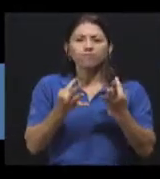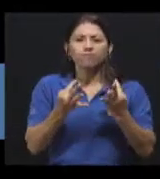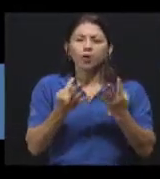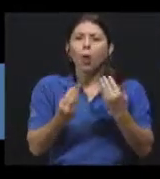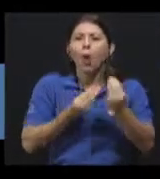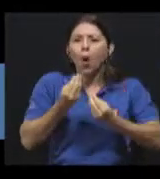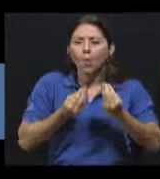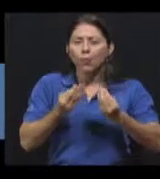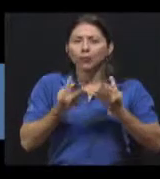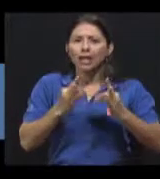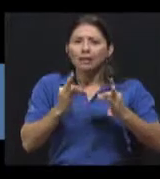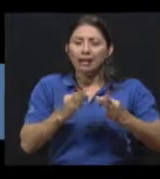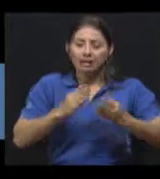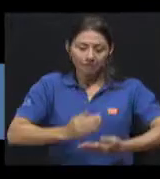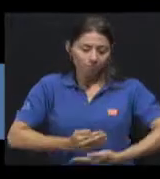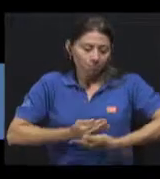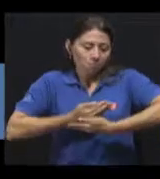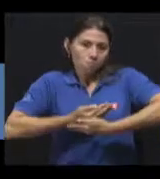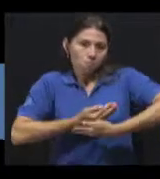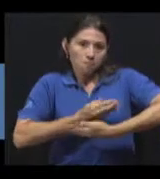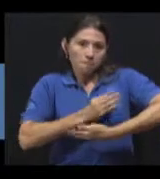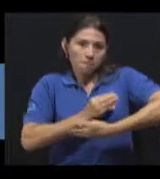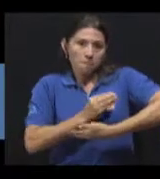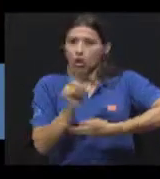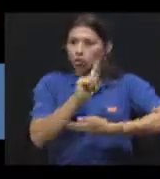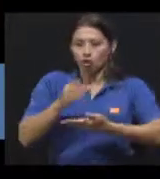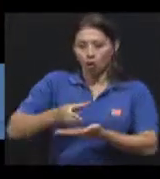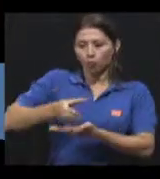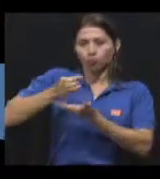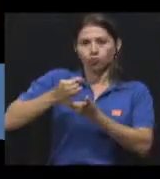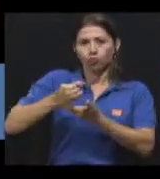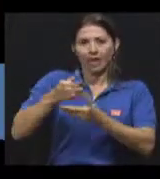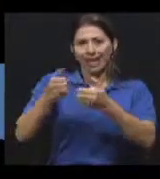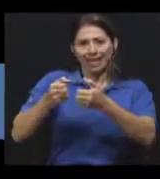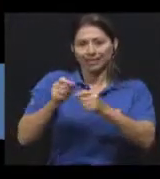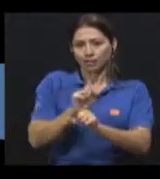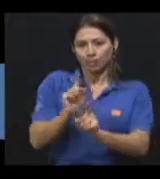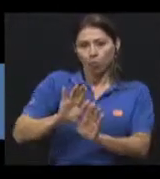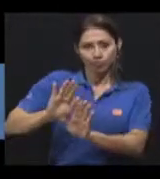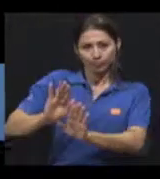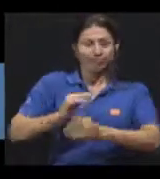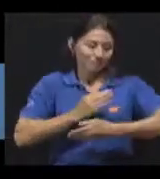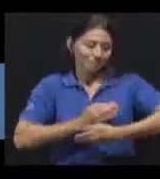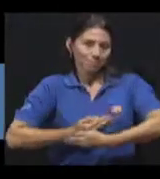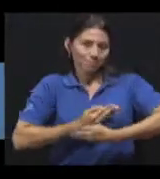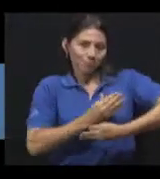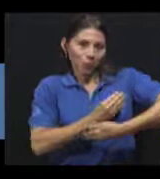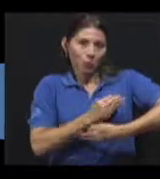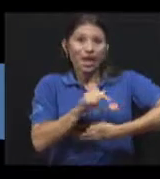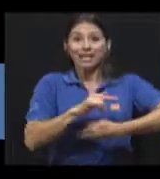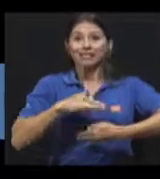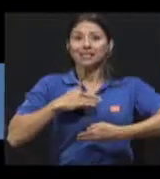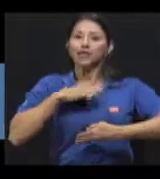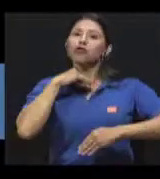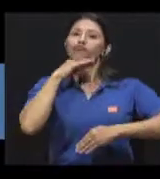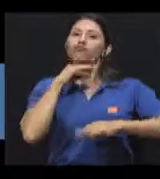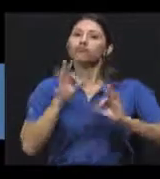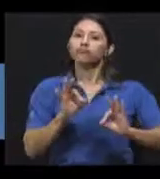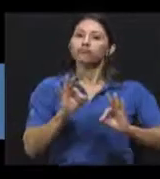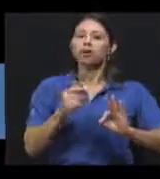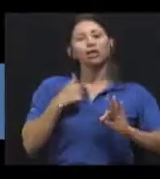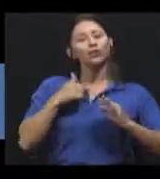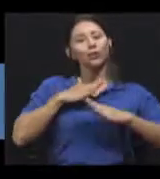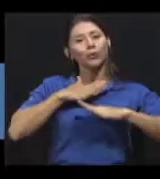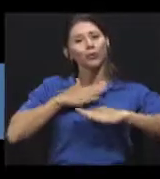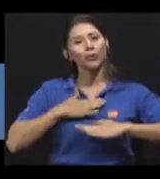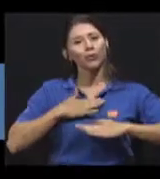para poder alimentar a mi bebé sin tener que darle fórmula y que él estuviera satisfecho y que yo estuviera descansada, porque el problema